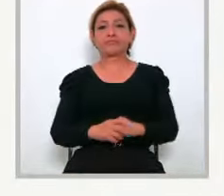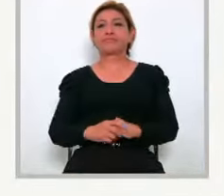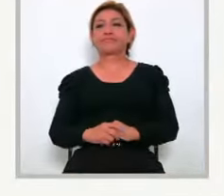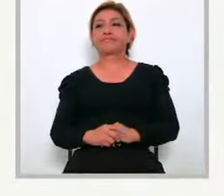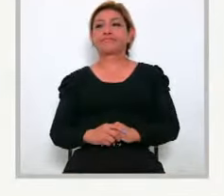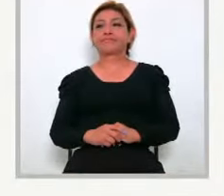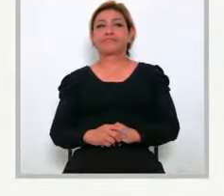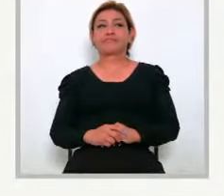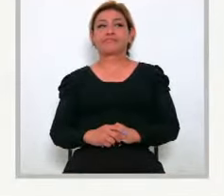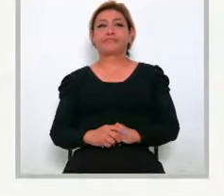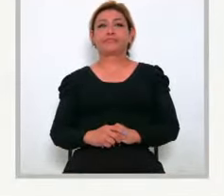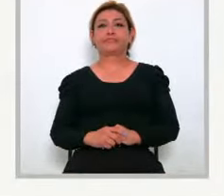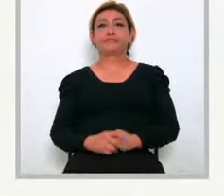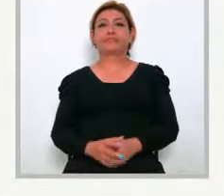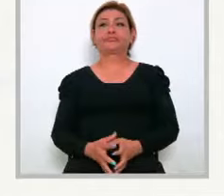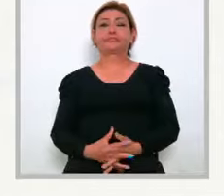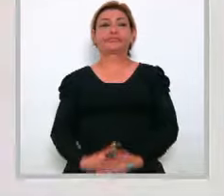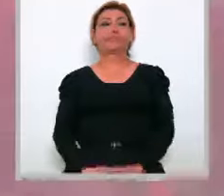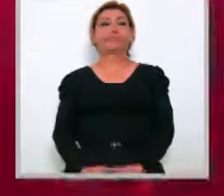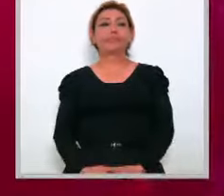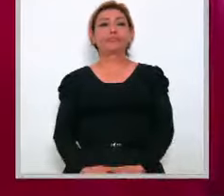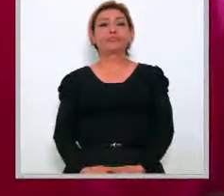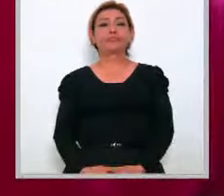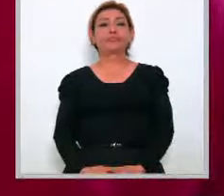Sistema DIF Oaxaca. ¡Para Tachi!